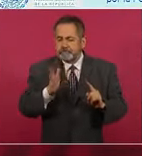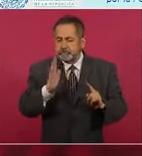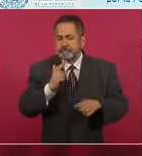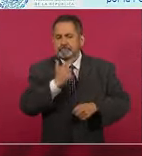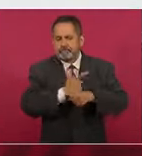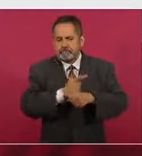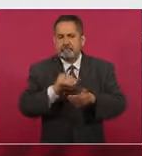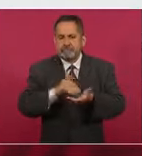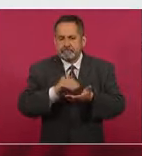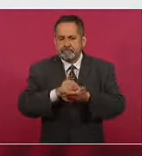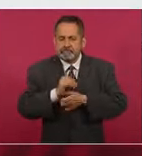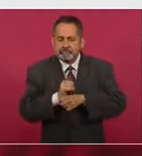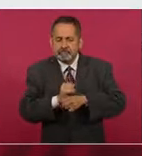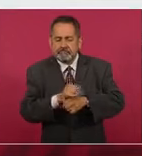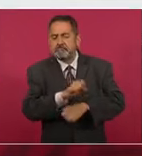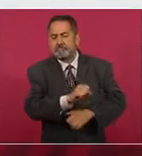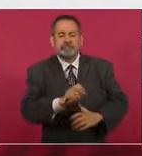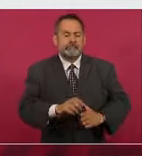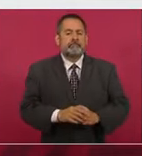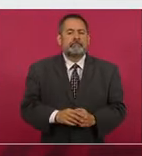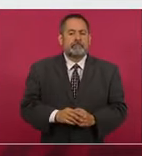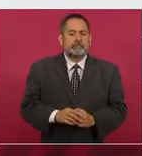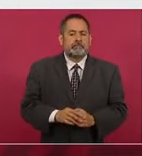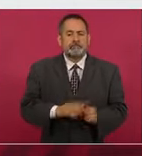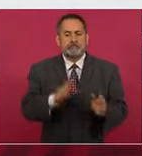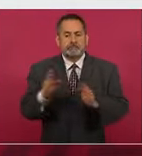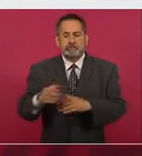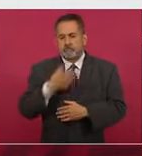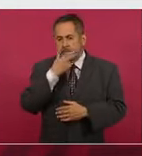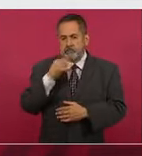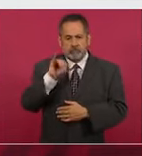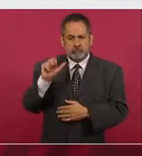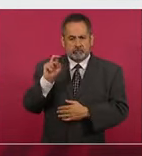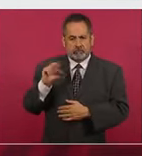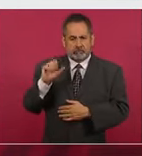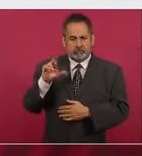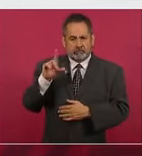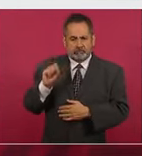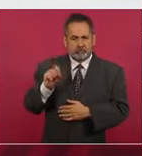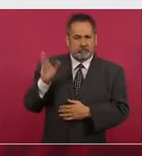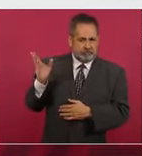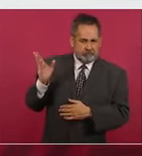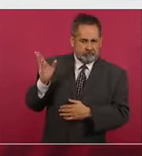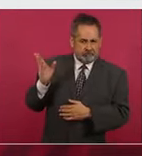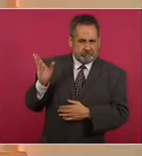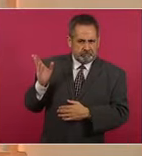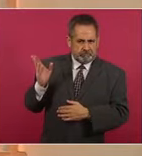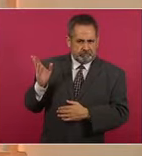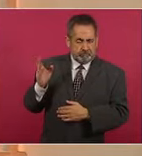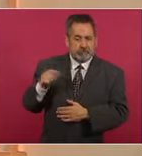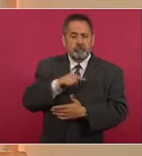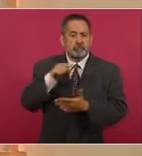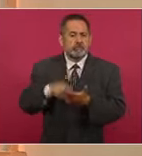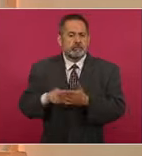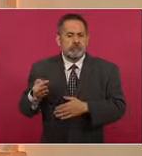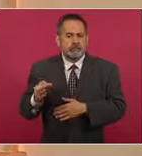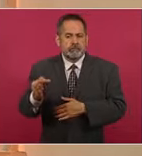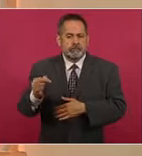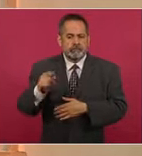investigación. Siguiente. En el caso del periodista Juan Carlos Muñiz, de Fresnillo,